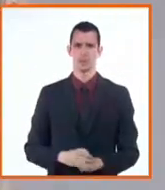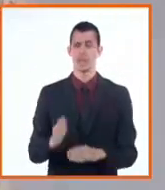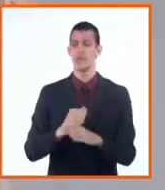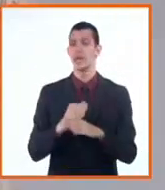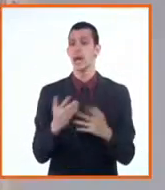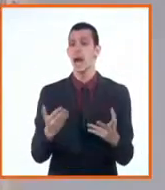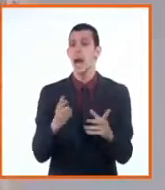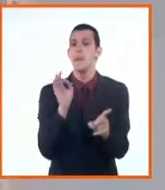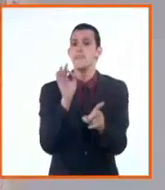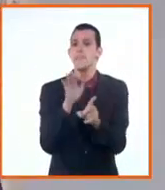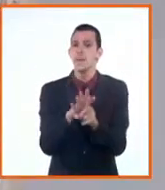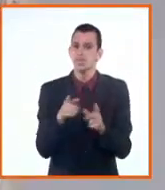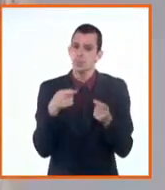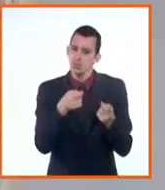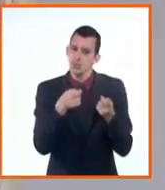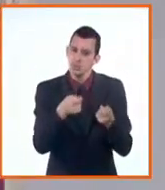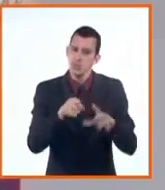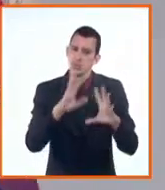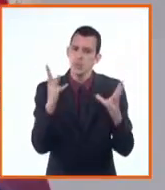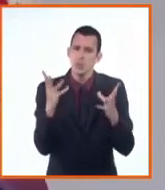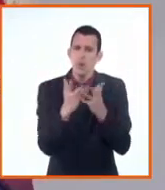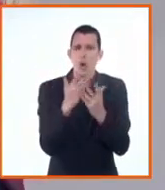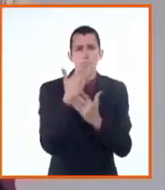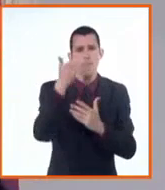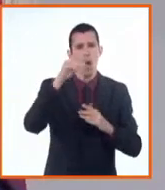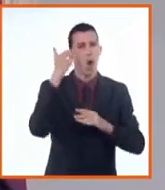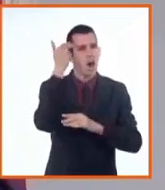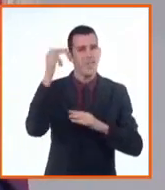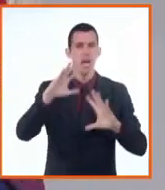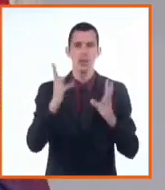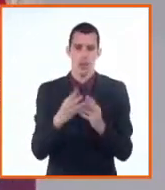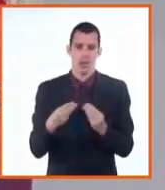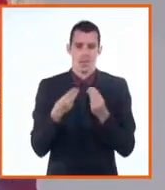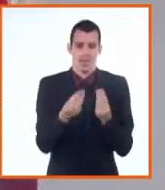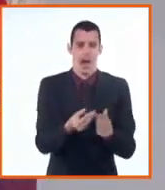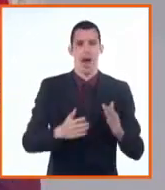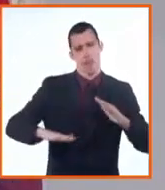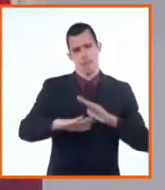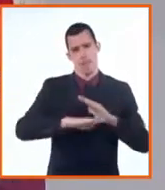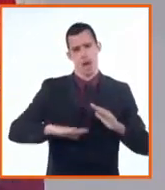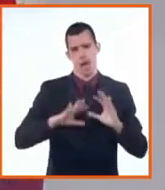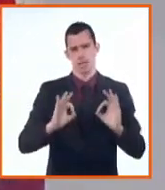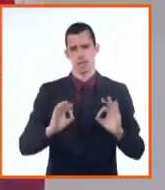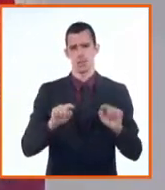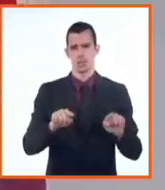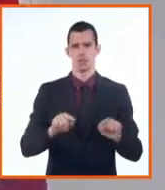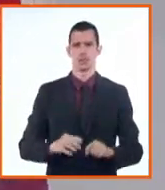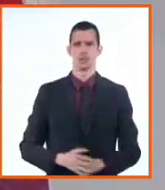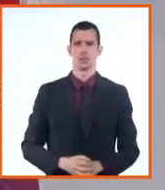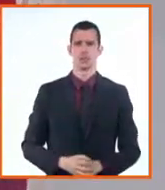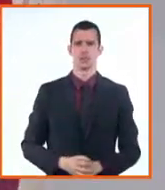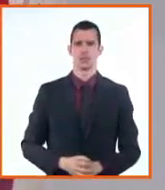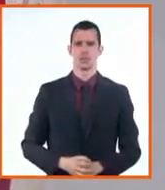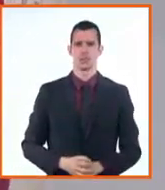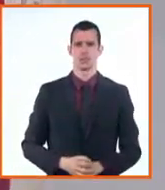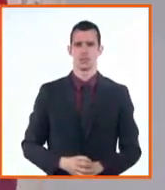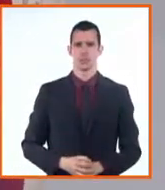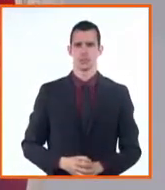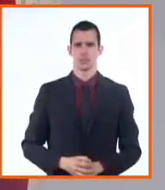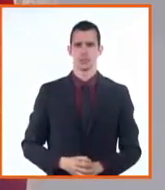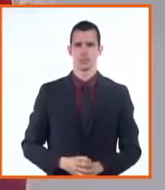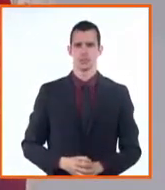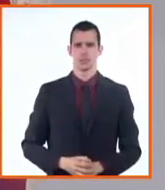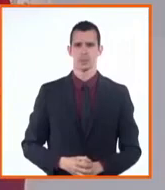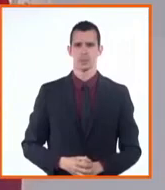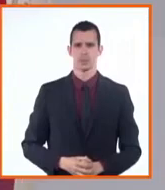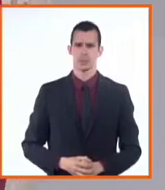a un deporte determinado estaba hablando bueno específicamente los diferentes resultados que hemos podido tener en el año y que